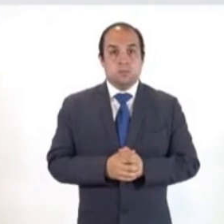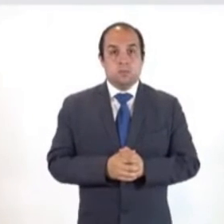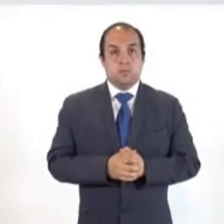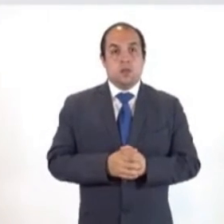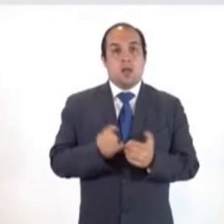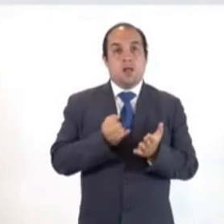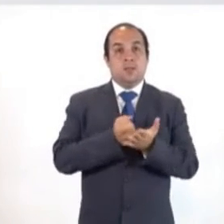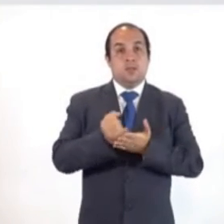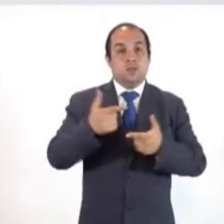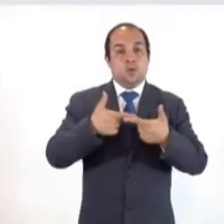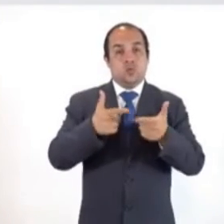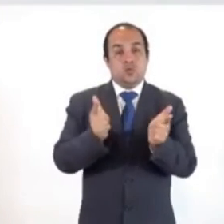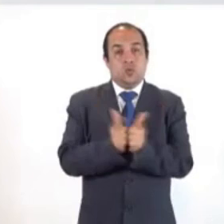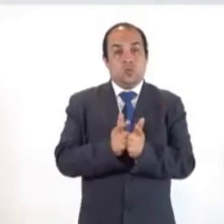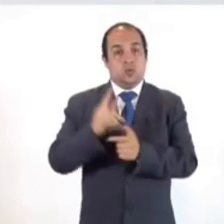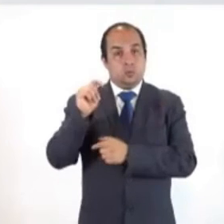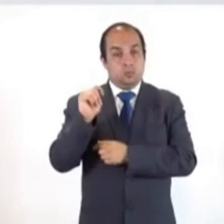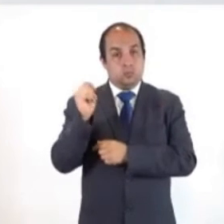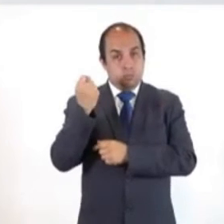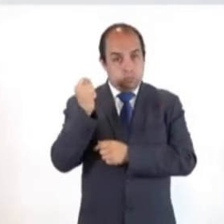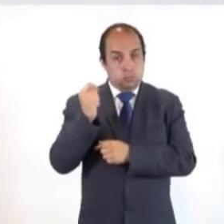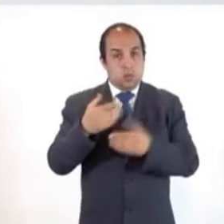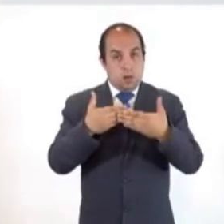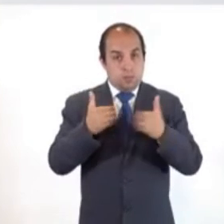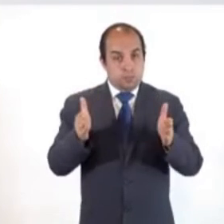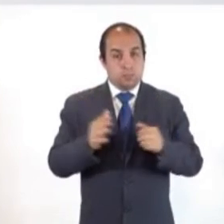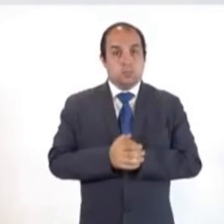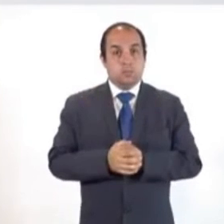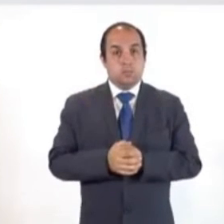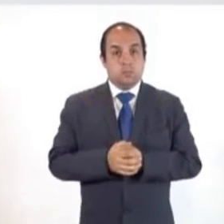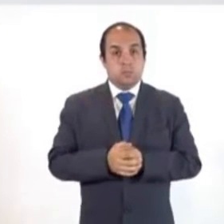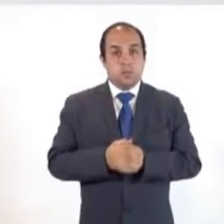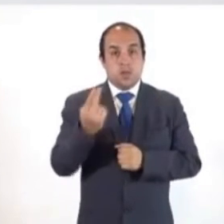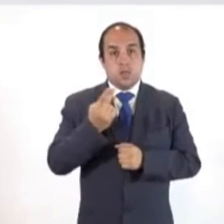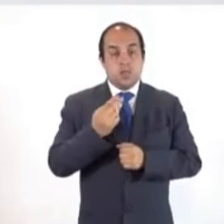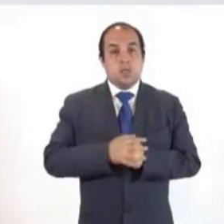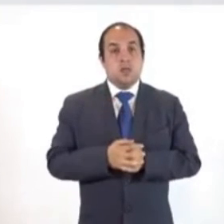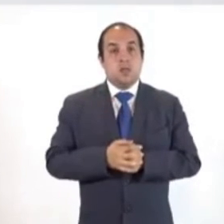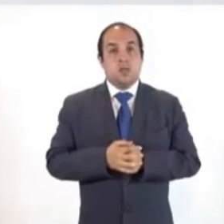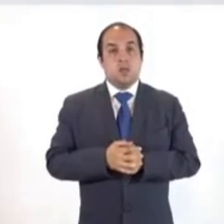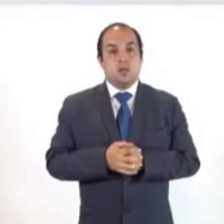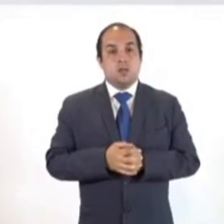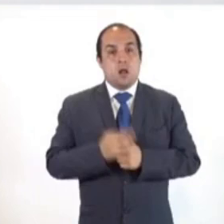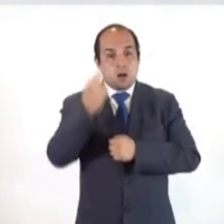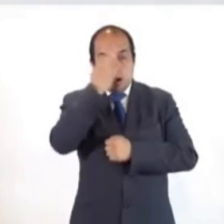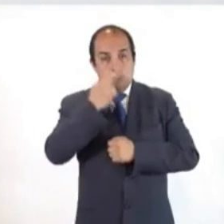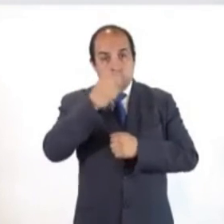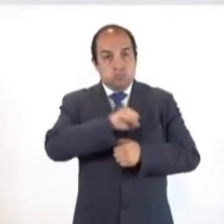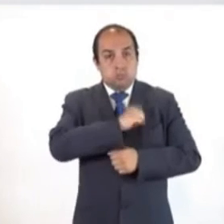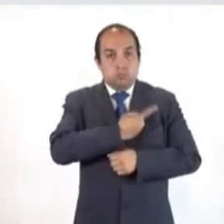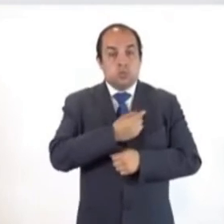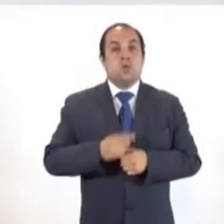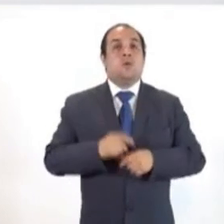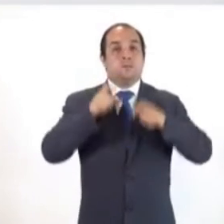determinado por el grupo técnico que se abran, tiene que haber filtro sanitario, uso de cubrebocas, todas las